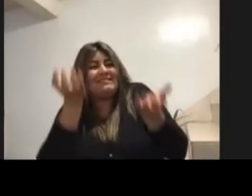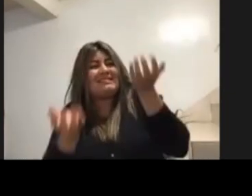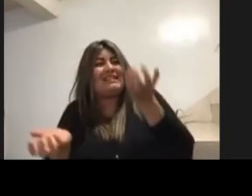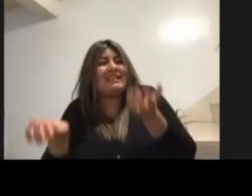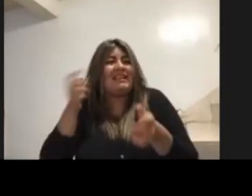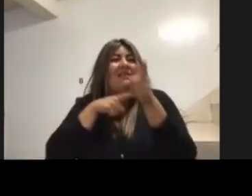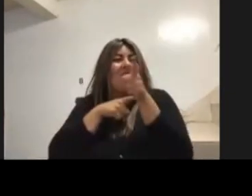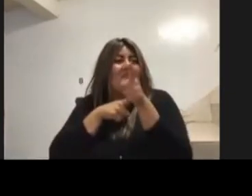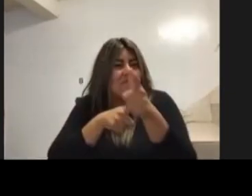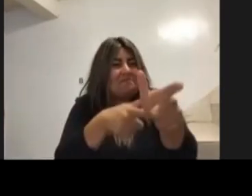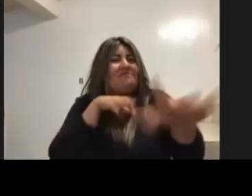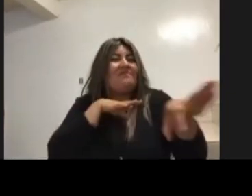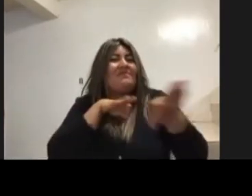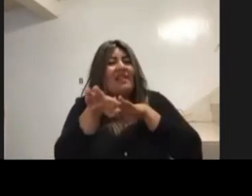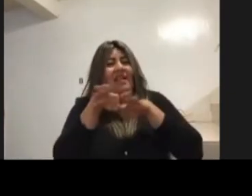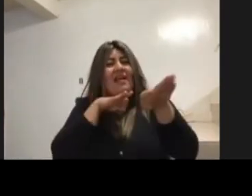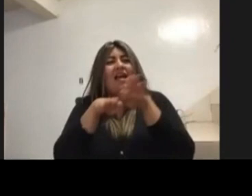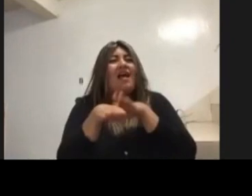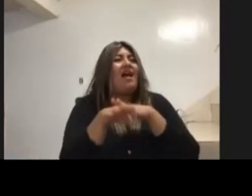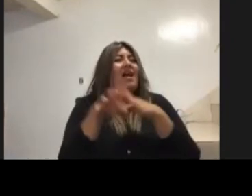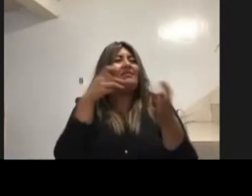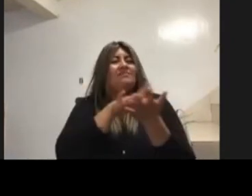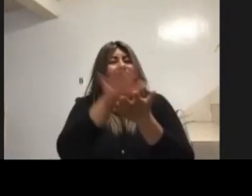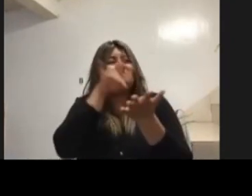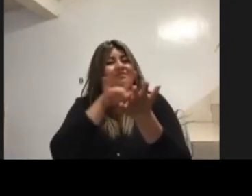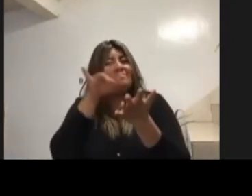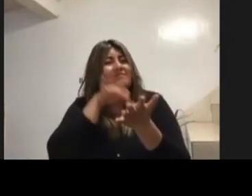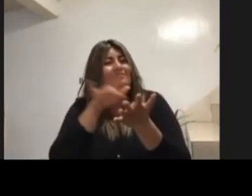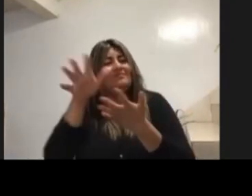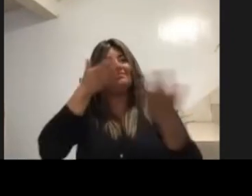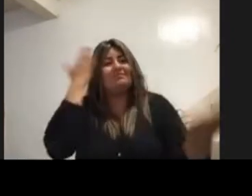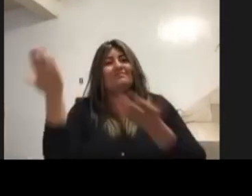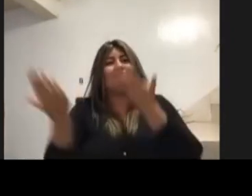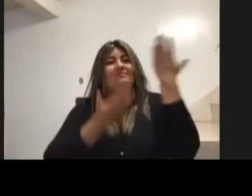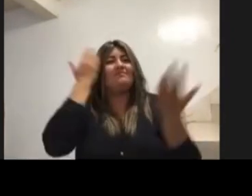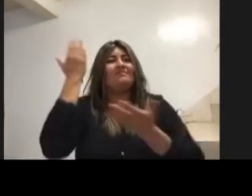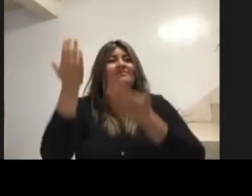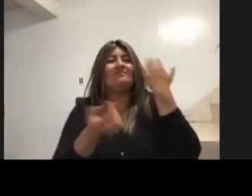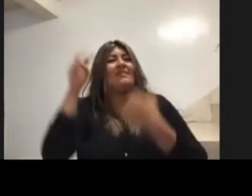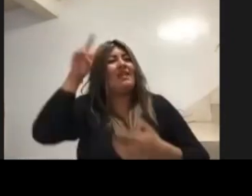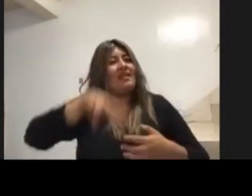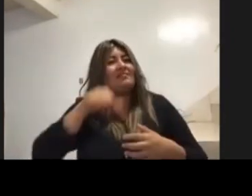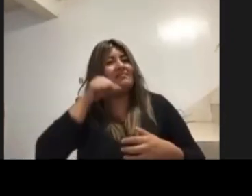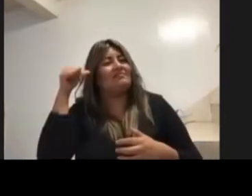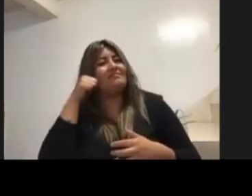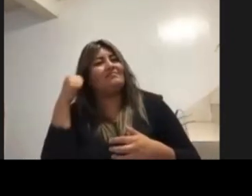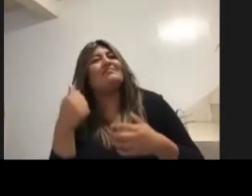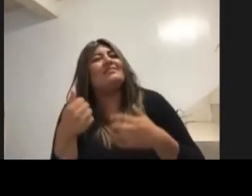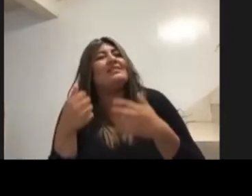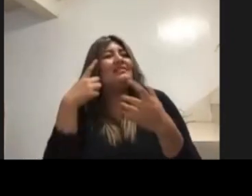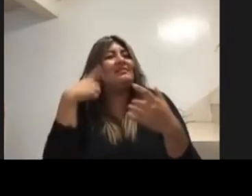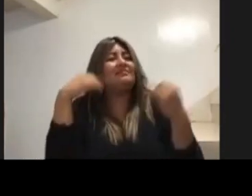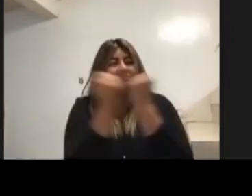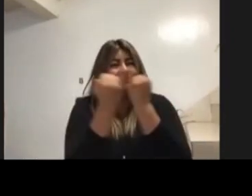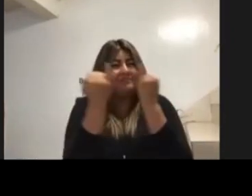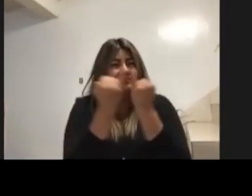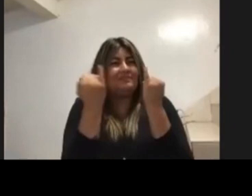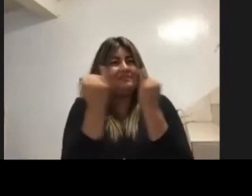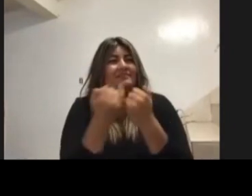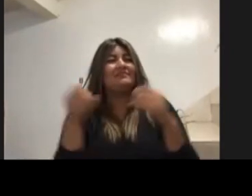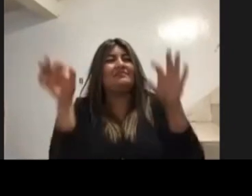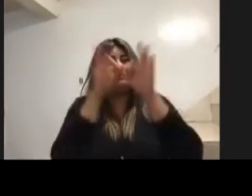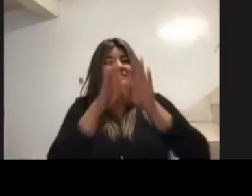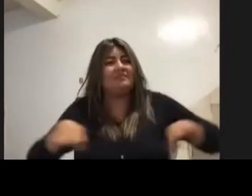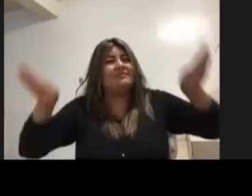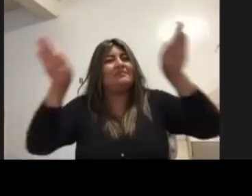estén se brinden en las mejores condiciones. Y por otro lado, pues, que la decisión de la